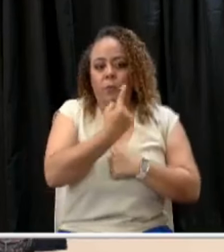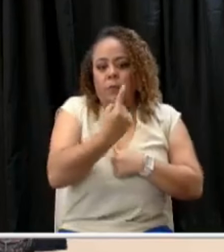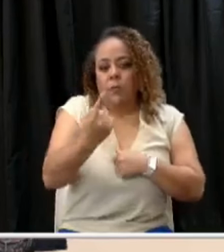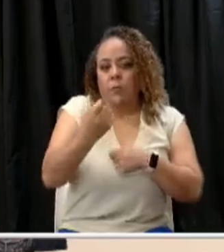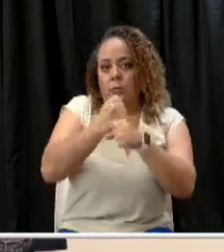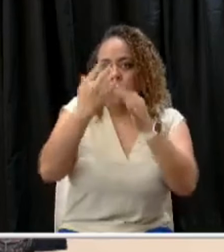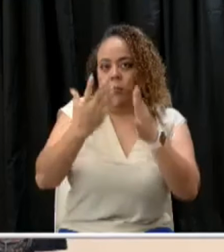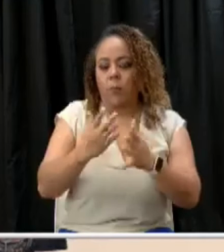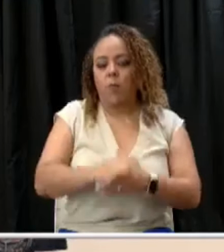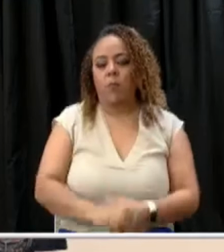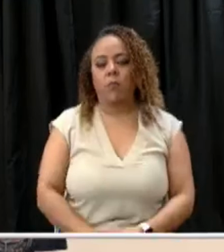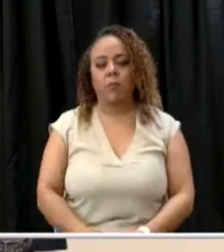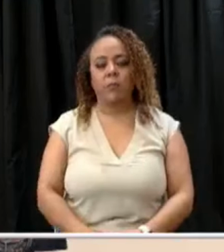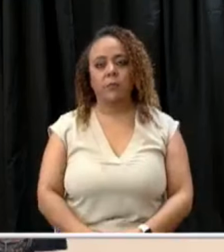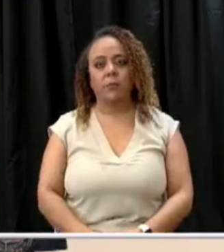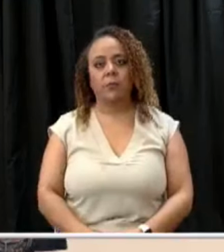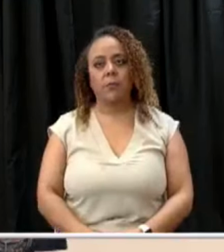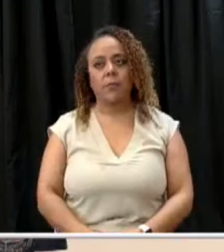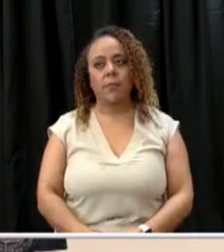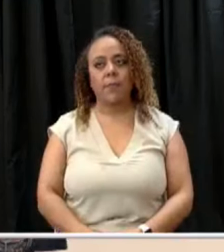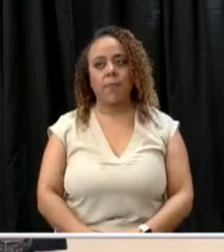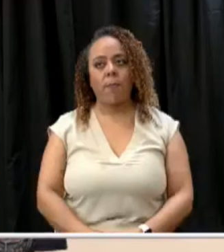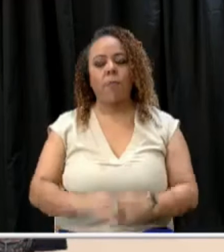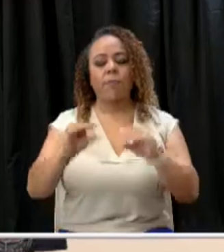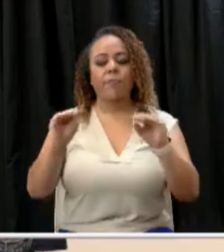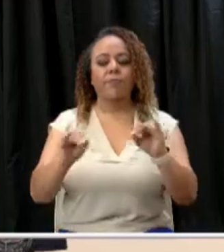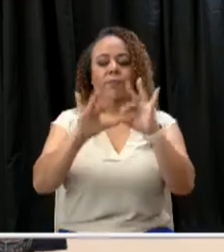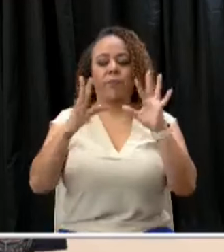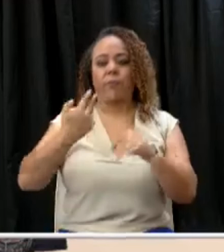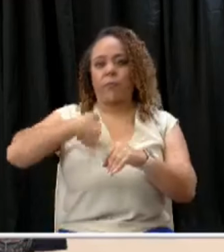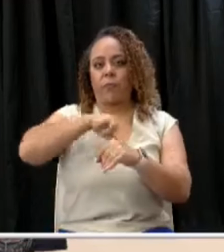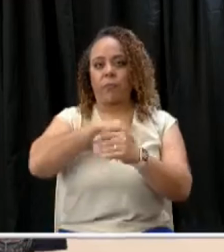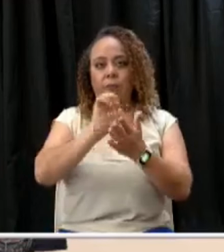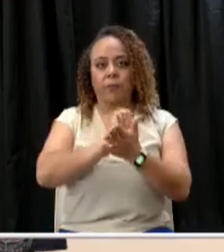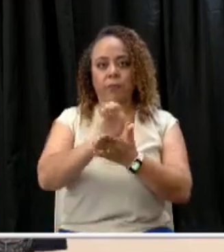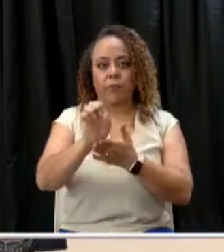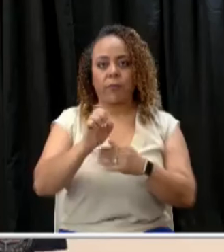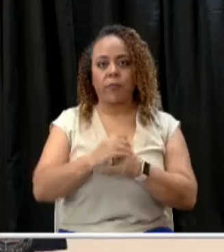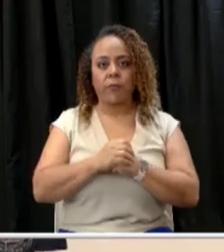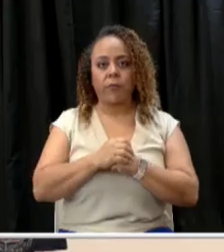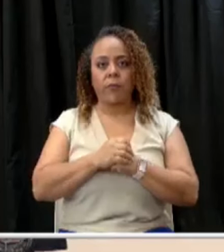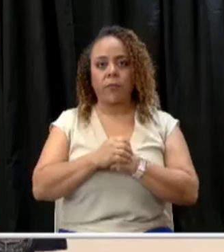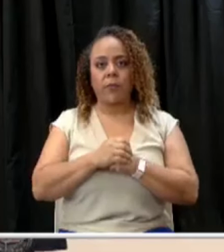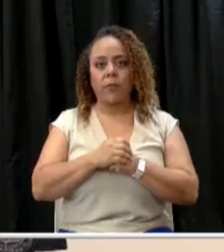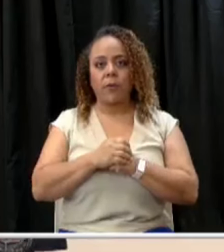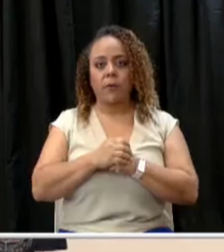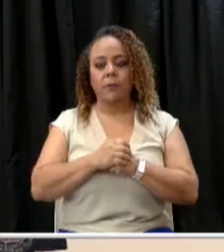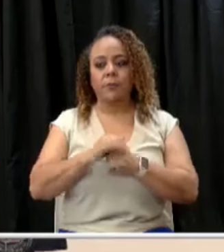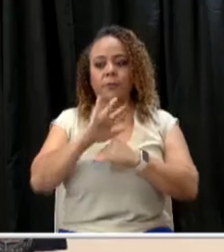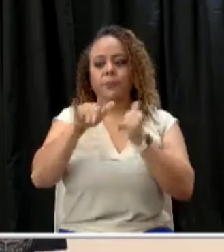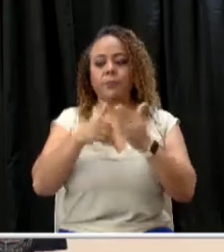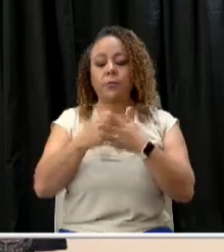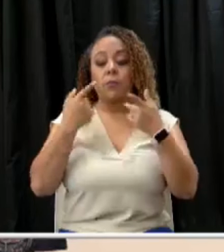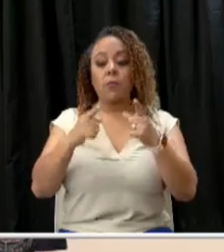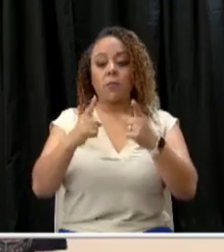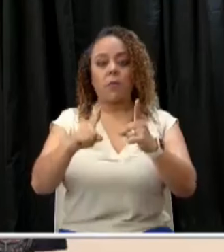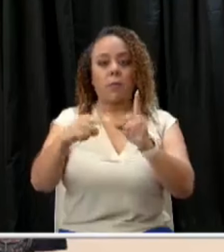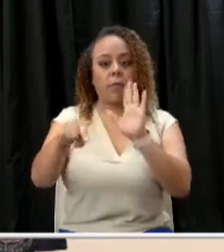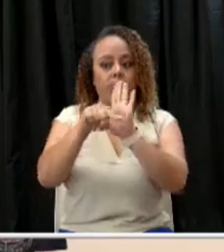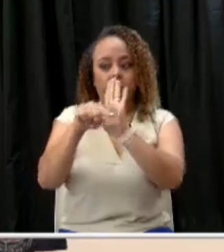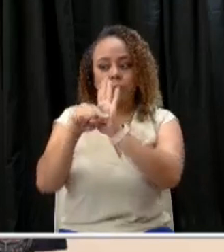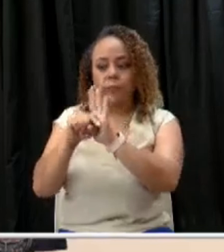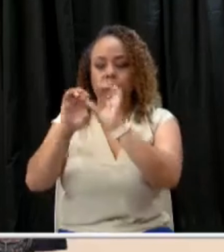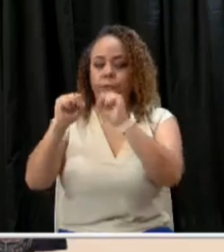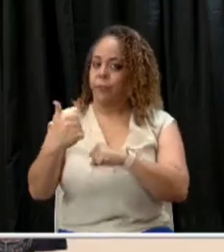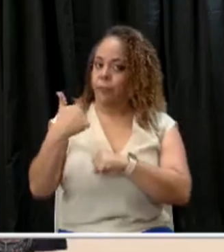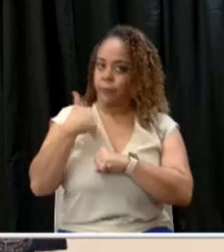trabajadores. Evidentemente aquí lo que estamos evitando es todos los efectos negativos que pueda tener el